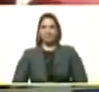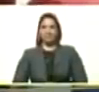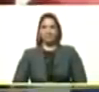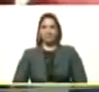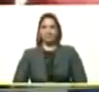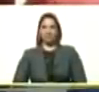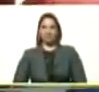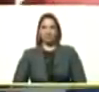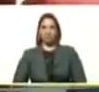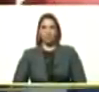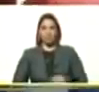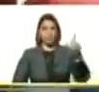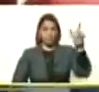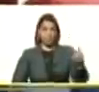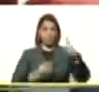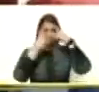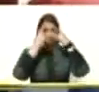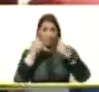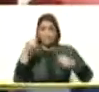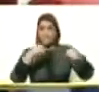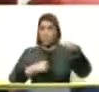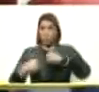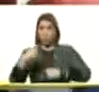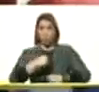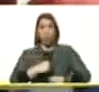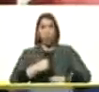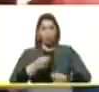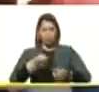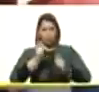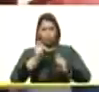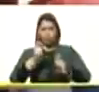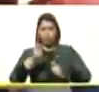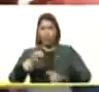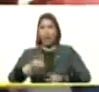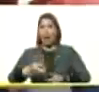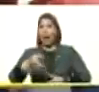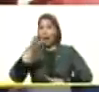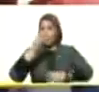El boxeador, para poder fajarse y aprender,